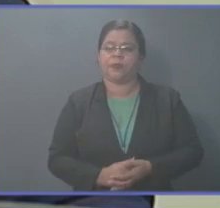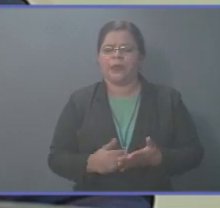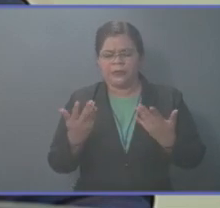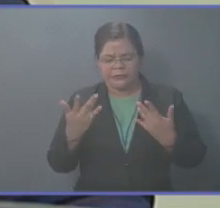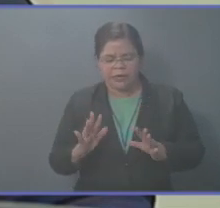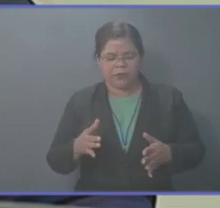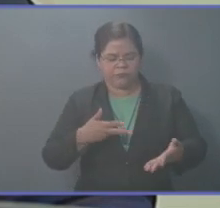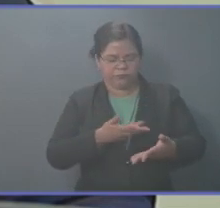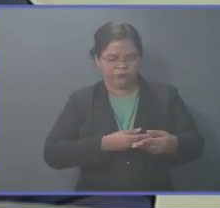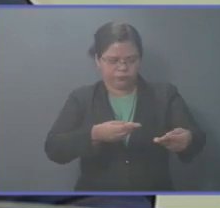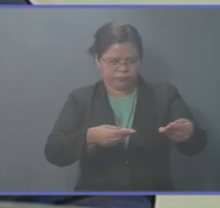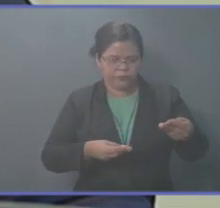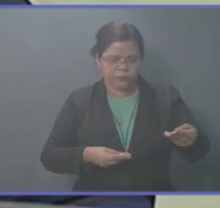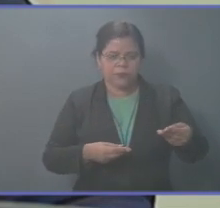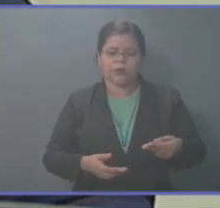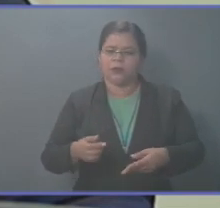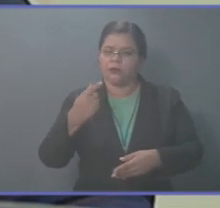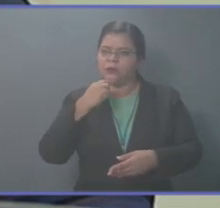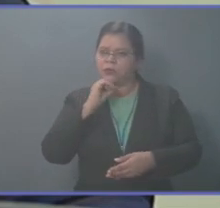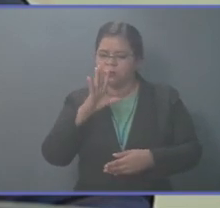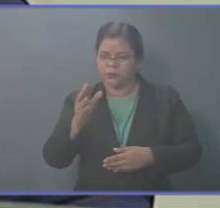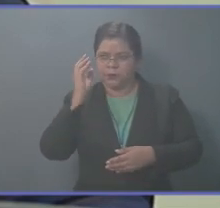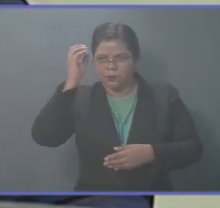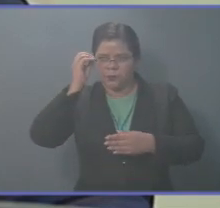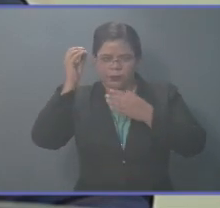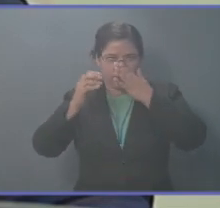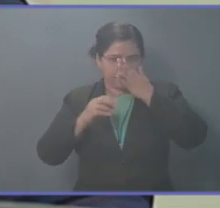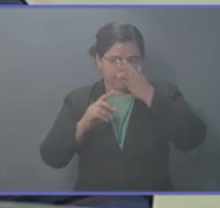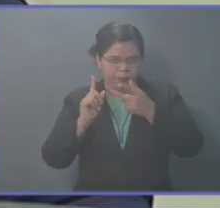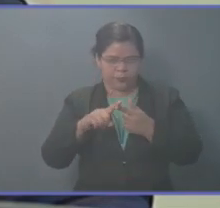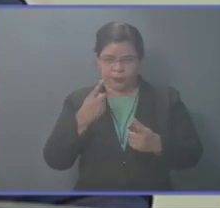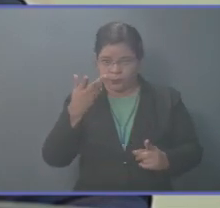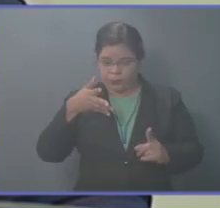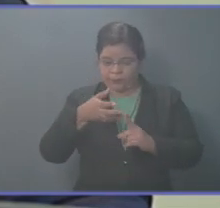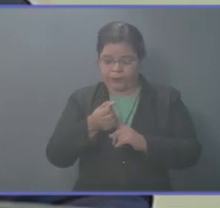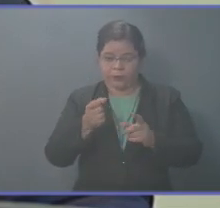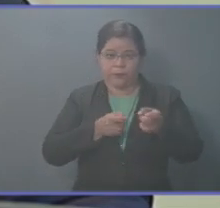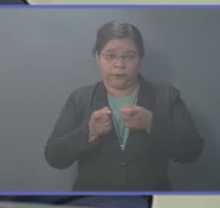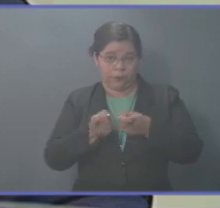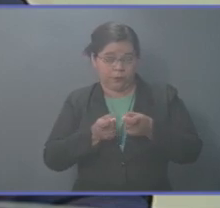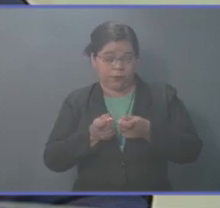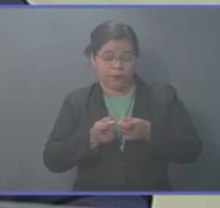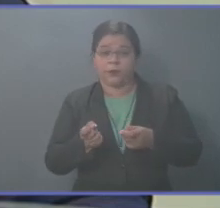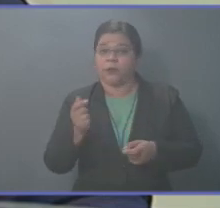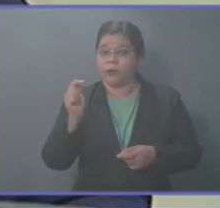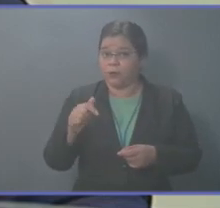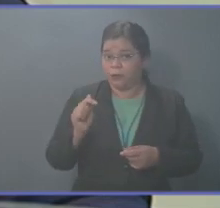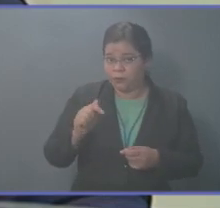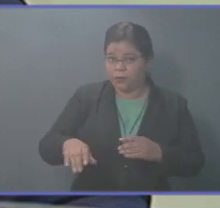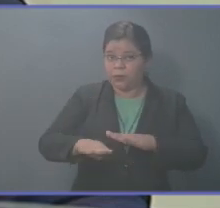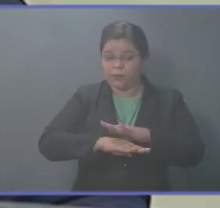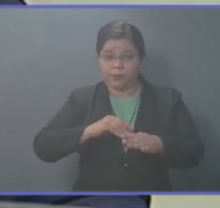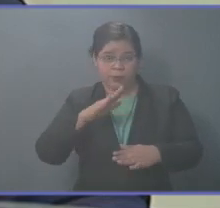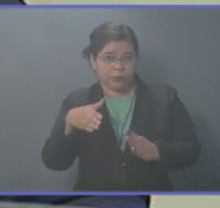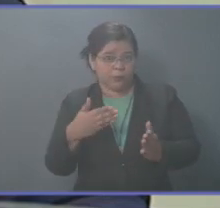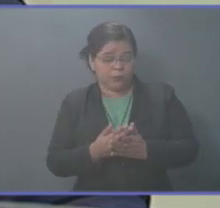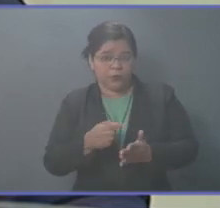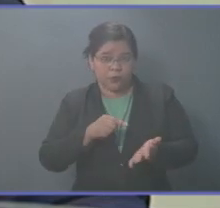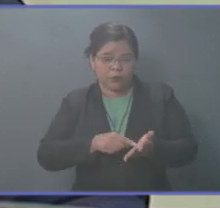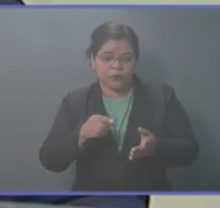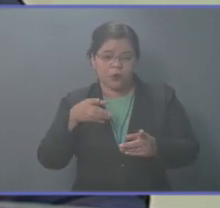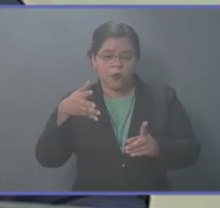Analizada la demanda, se hacen las siguientes consideraciones. 1. Objeto de control. En lo pertinente, según los actores, los objetos de